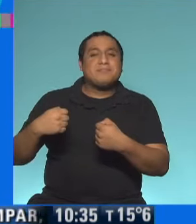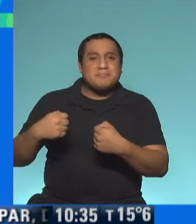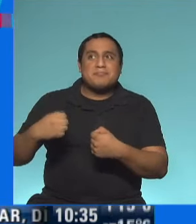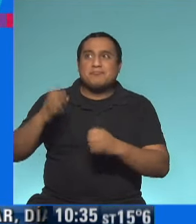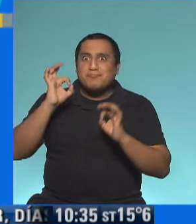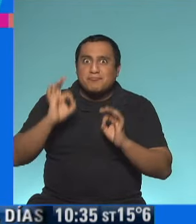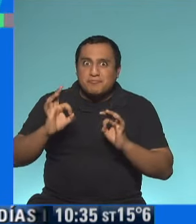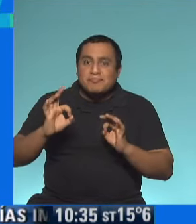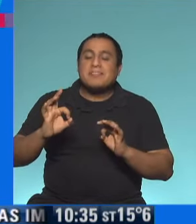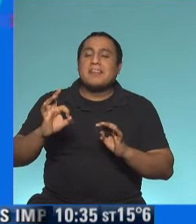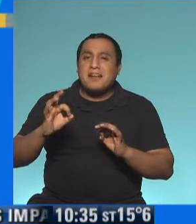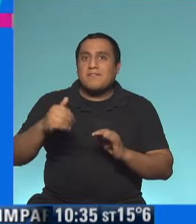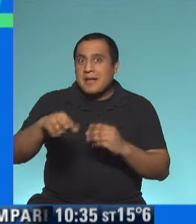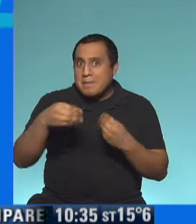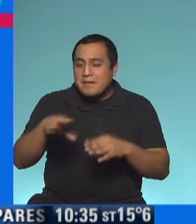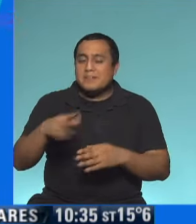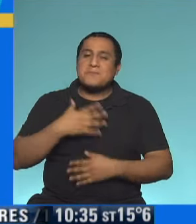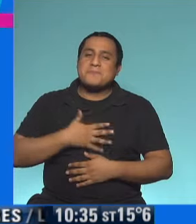para empezar.